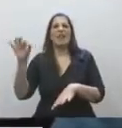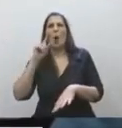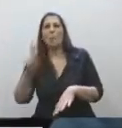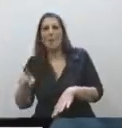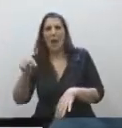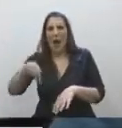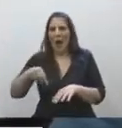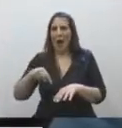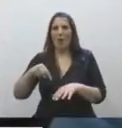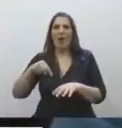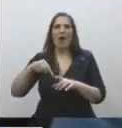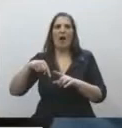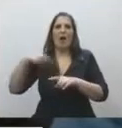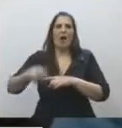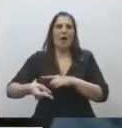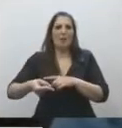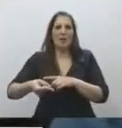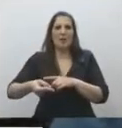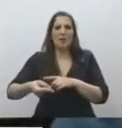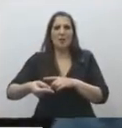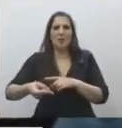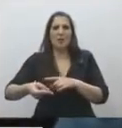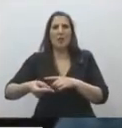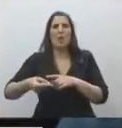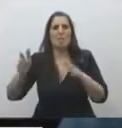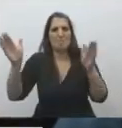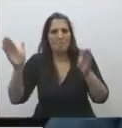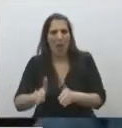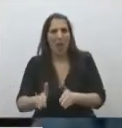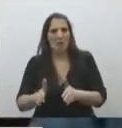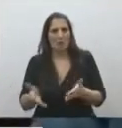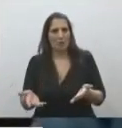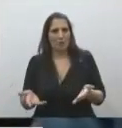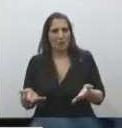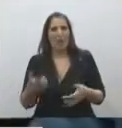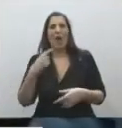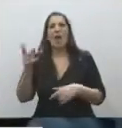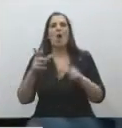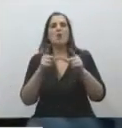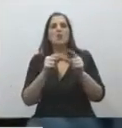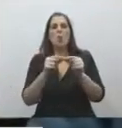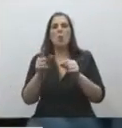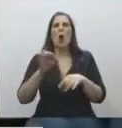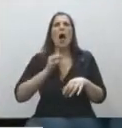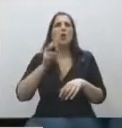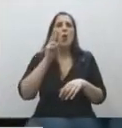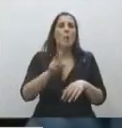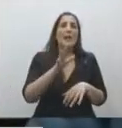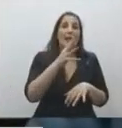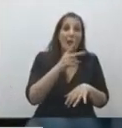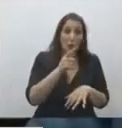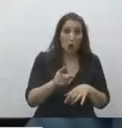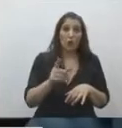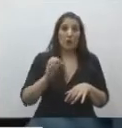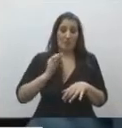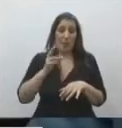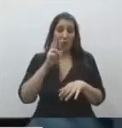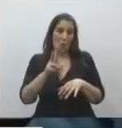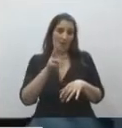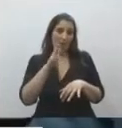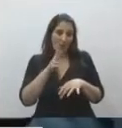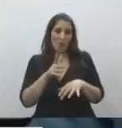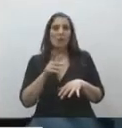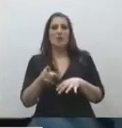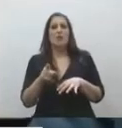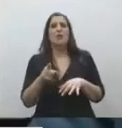que rogar antes, al gobernador para que le envíen los recursos y son un poco artífices del destino de sus municipios. Y como eso hemos trabajado en un